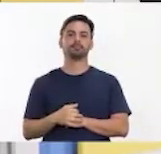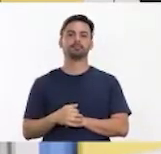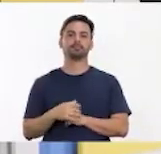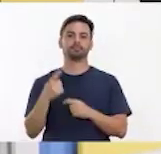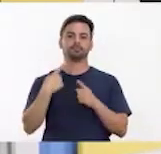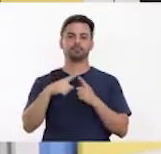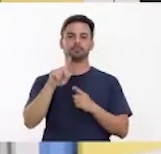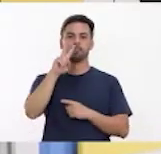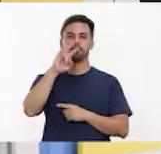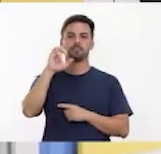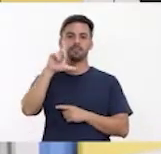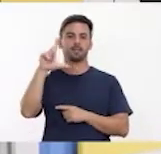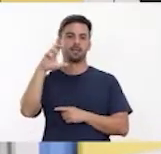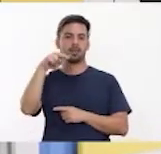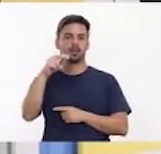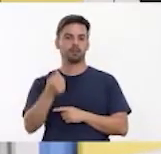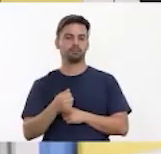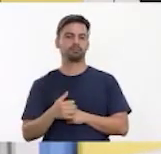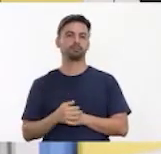Villena,